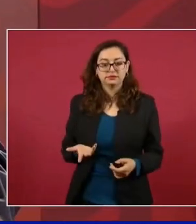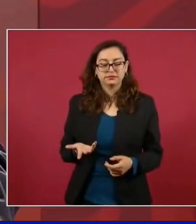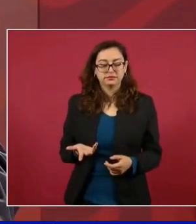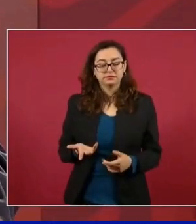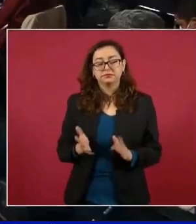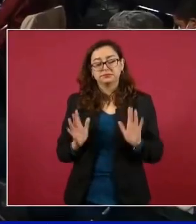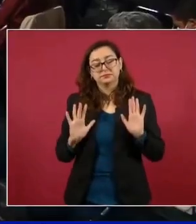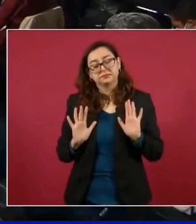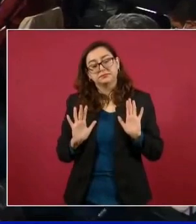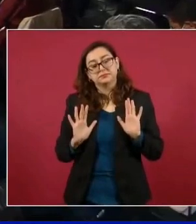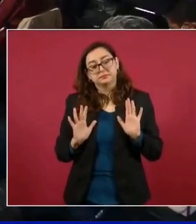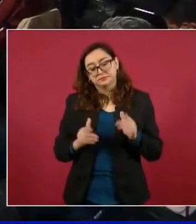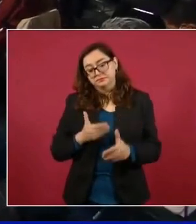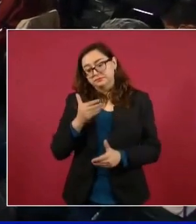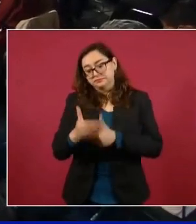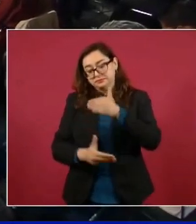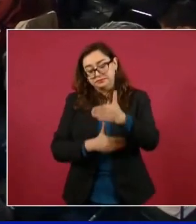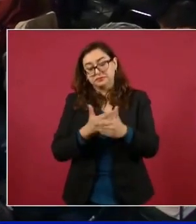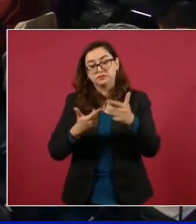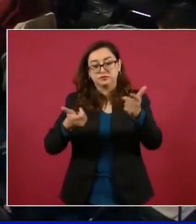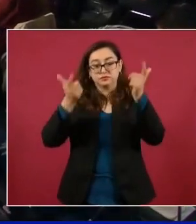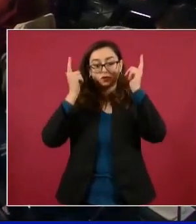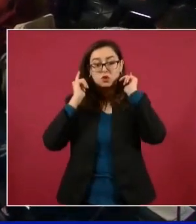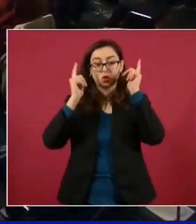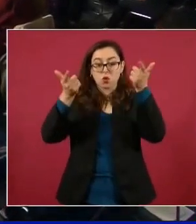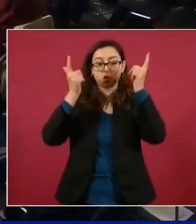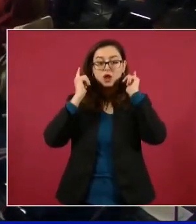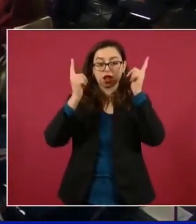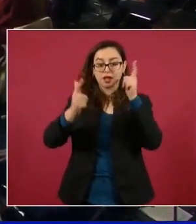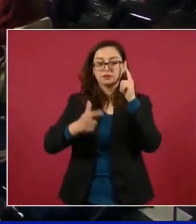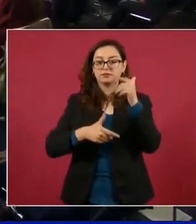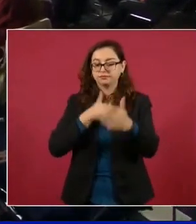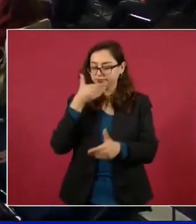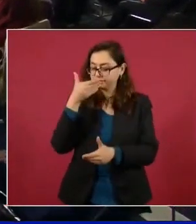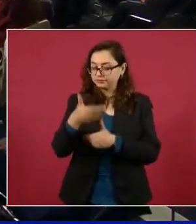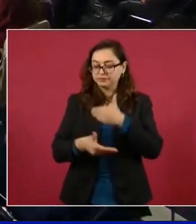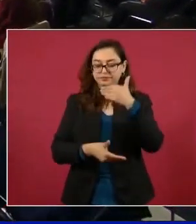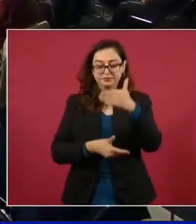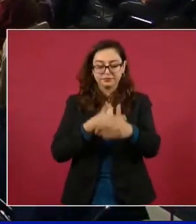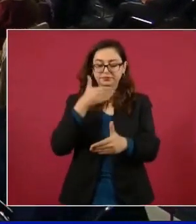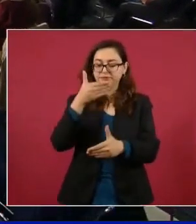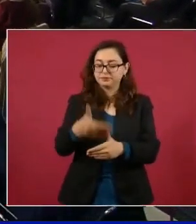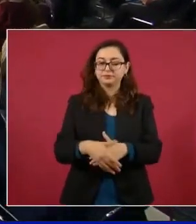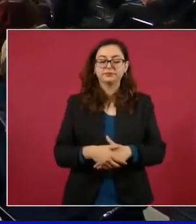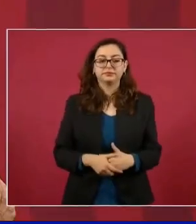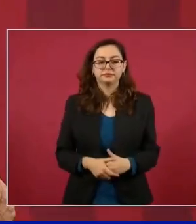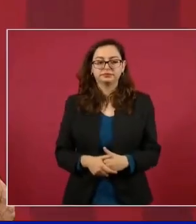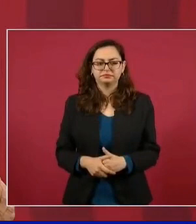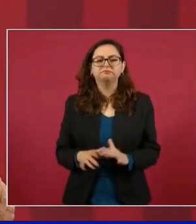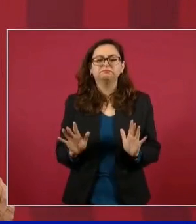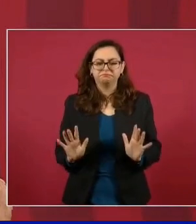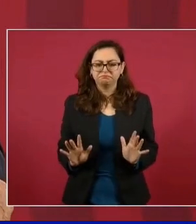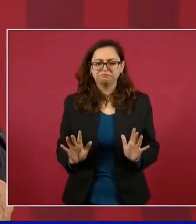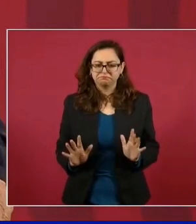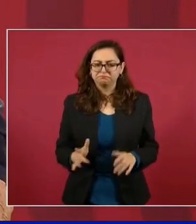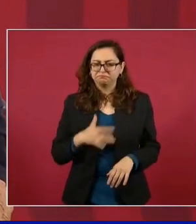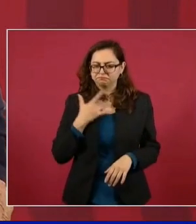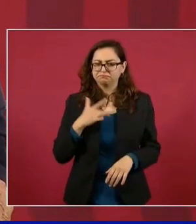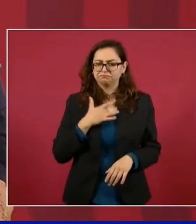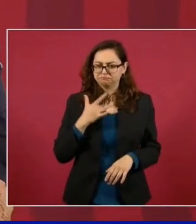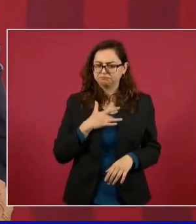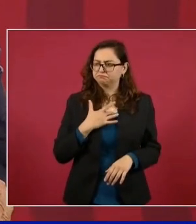Y yo espero que sigamos avanzando en ese sentido. Y vamos bien, vamos muy